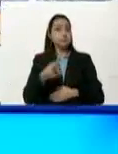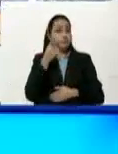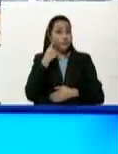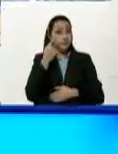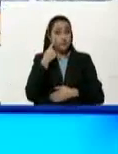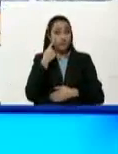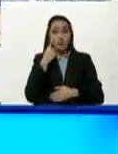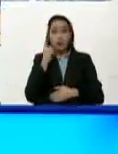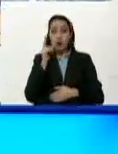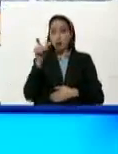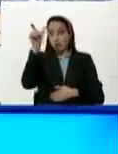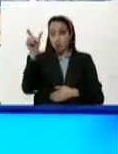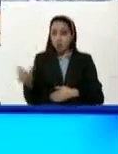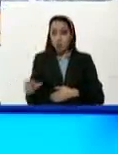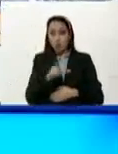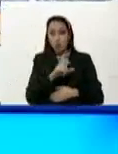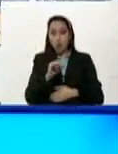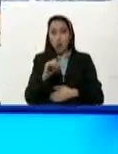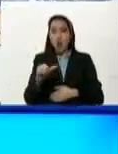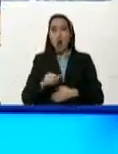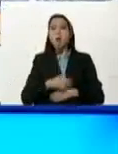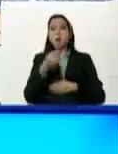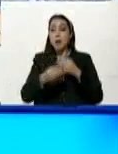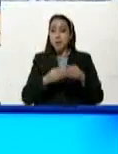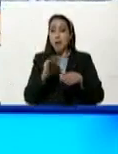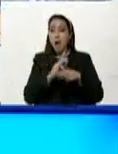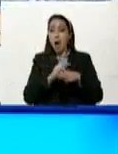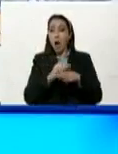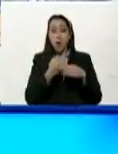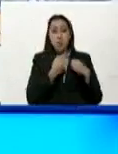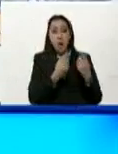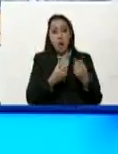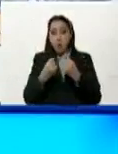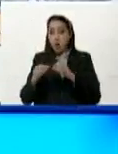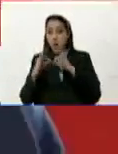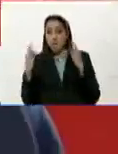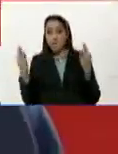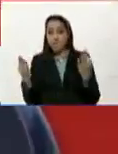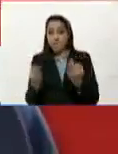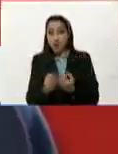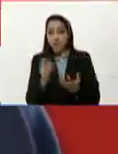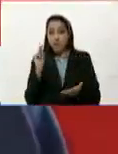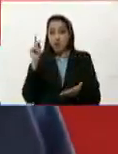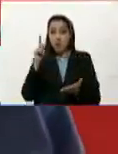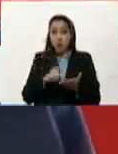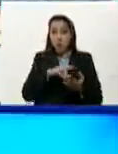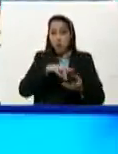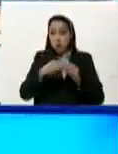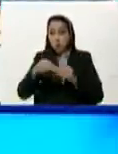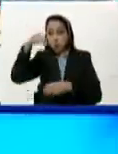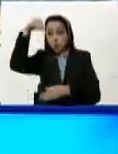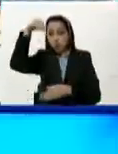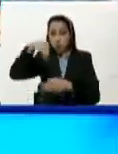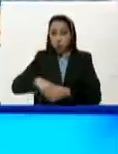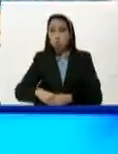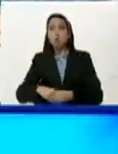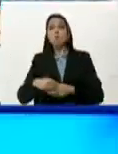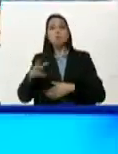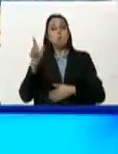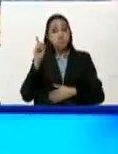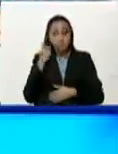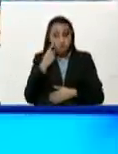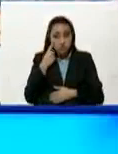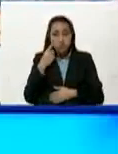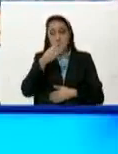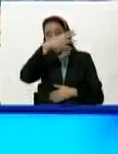artillería para llevarle carne a todos los hogares venezolanos a través de los clavos diosdado cabello